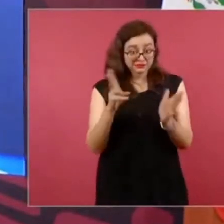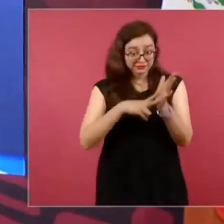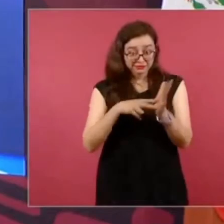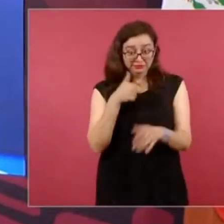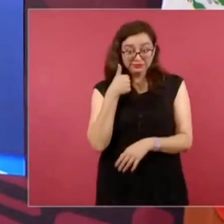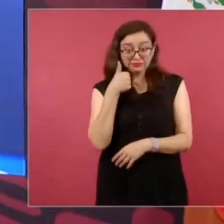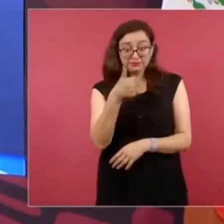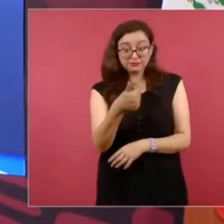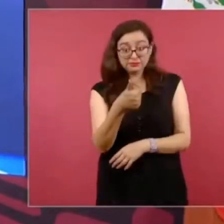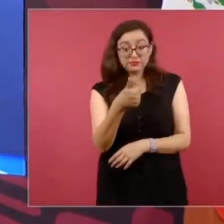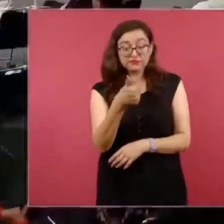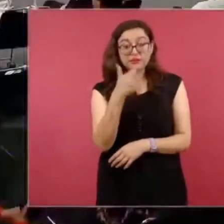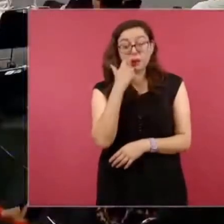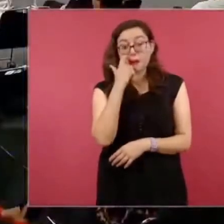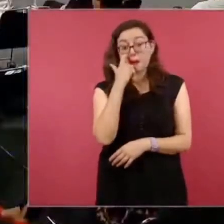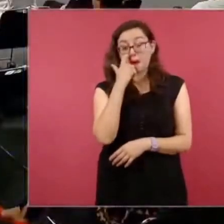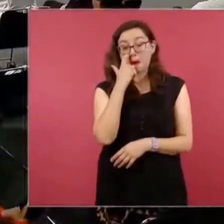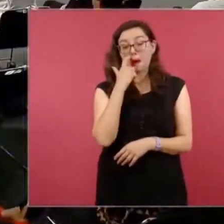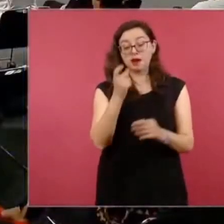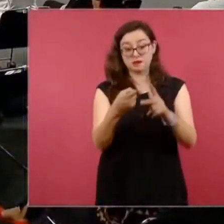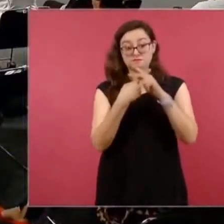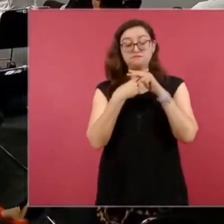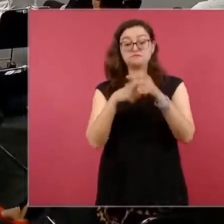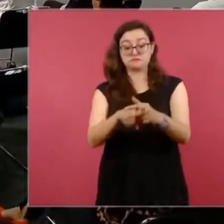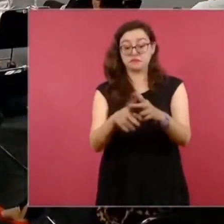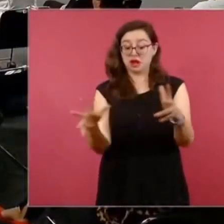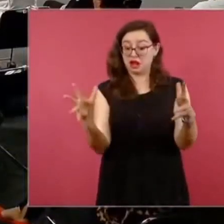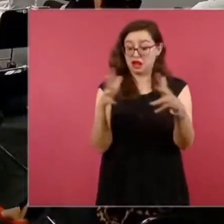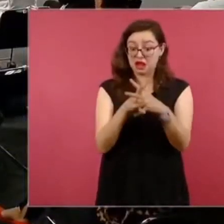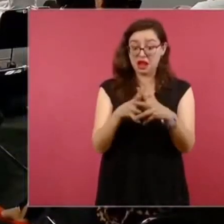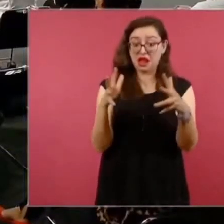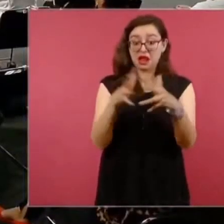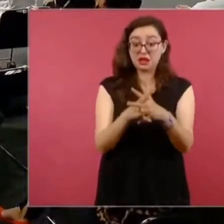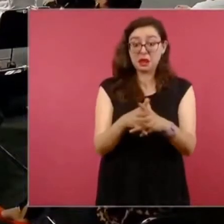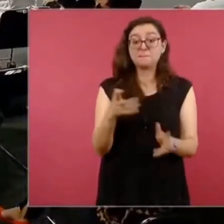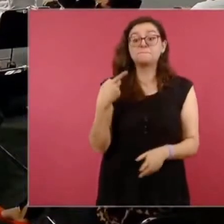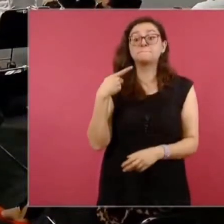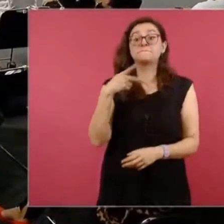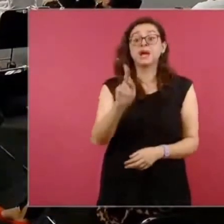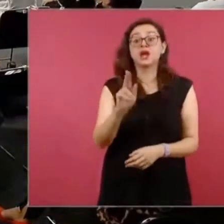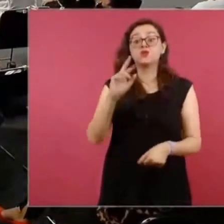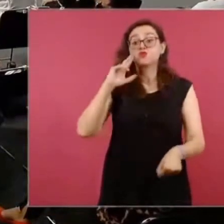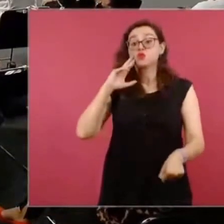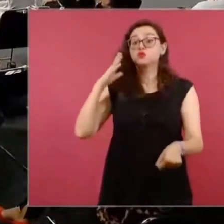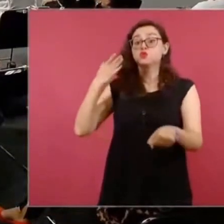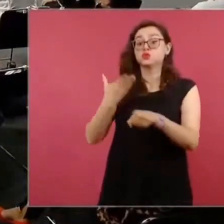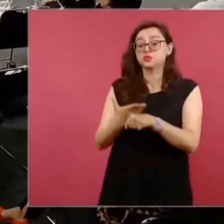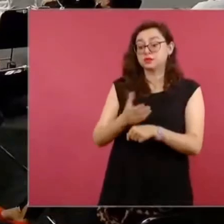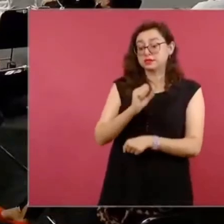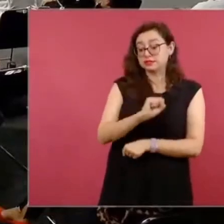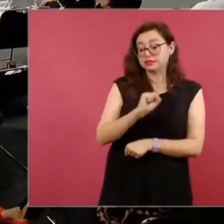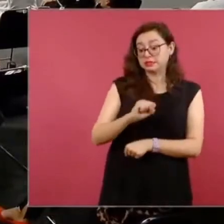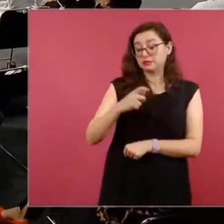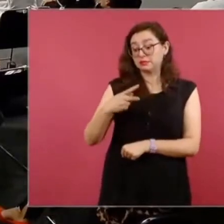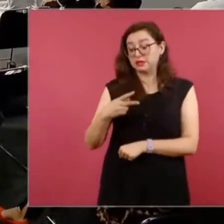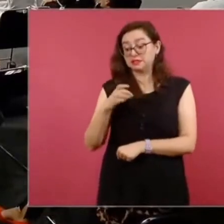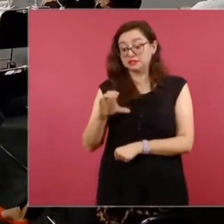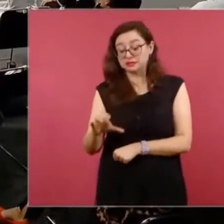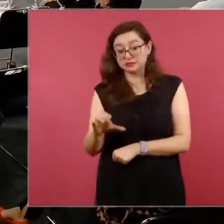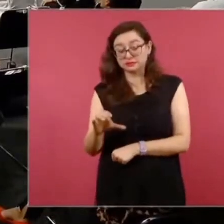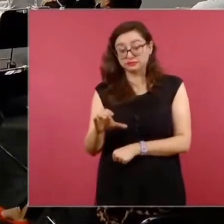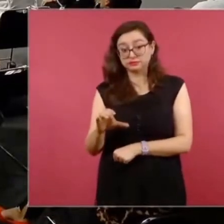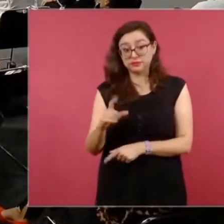garantizar la seguridad pública era nada más ni nada menos que Genaro García Luna.